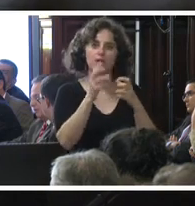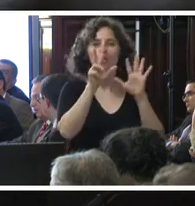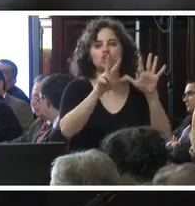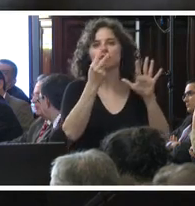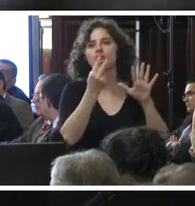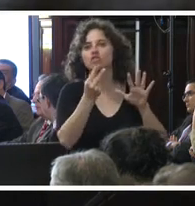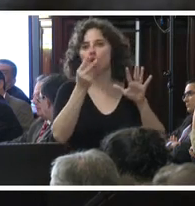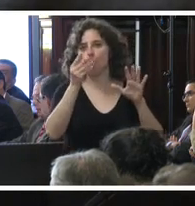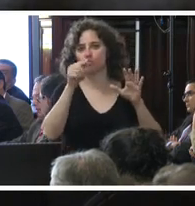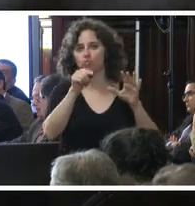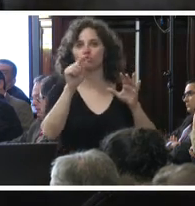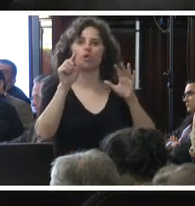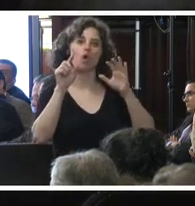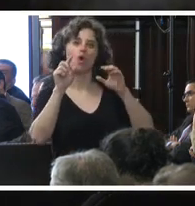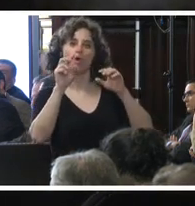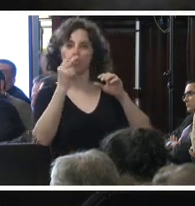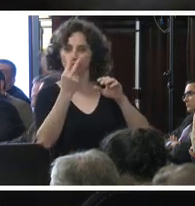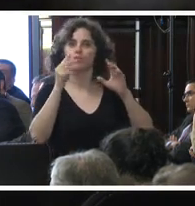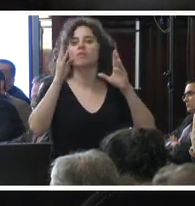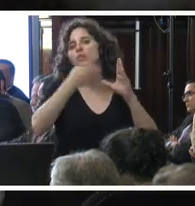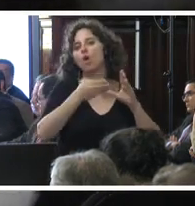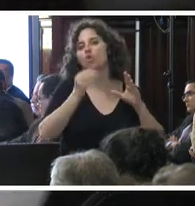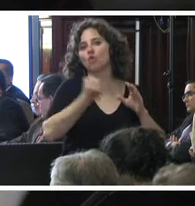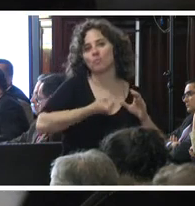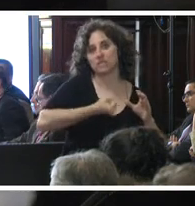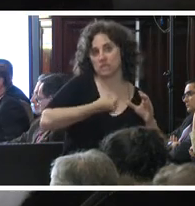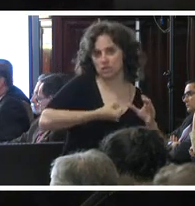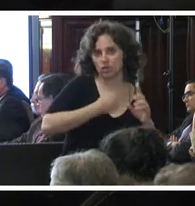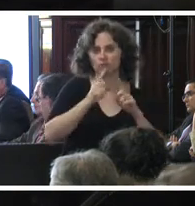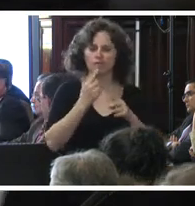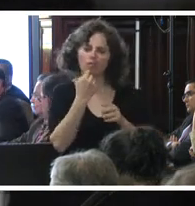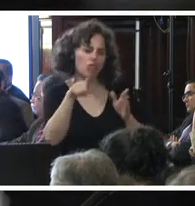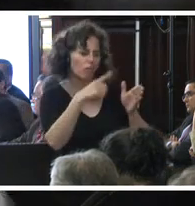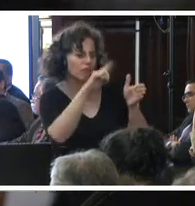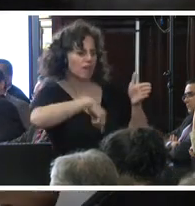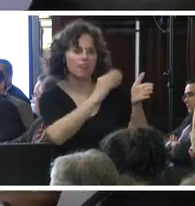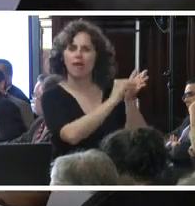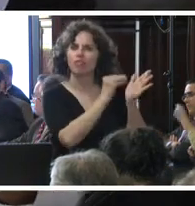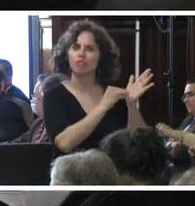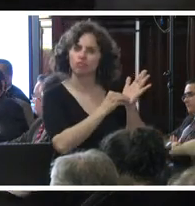82.62% con los homicidios dolosos. Les voy a dar la fuente. Y